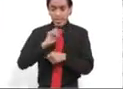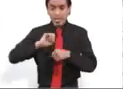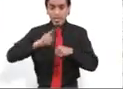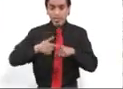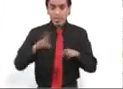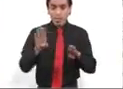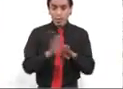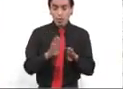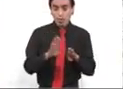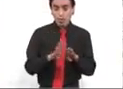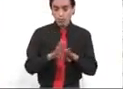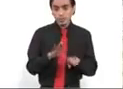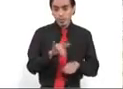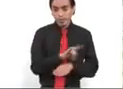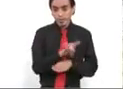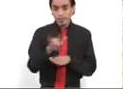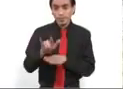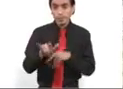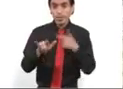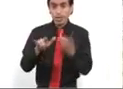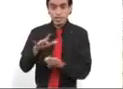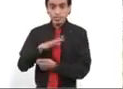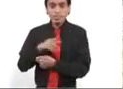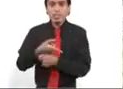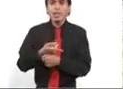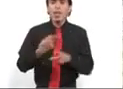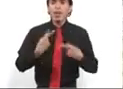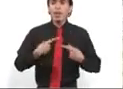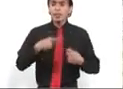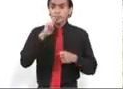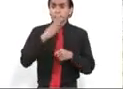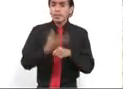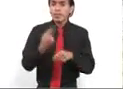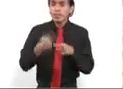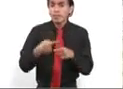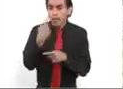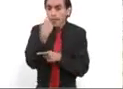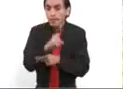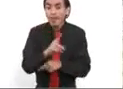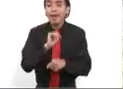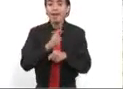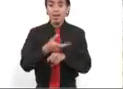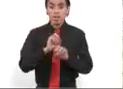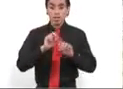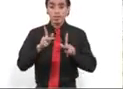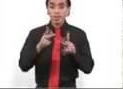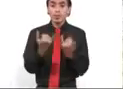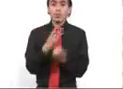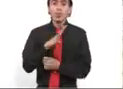plataforma quiénes son los choferes para poder ser identificados. Entonces vamos a seguir trabajando para